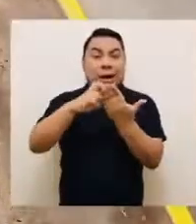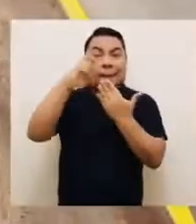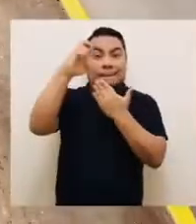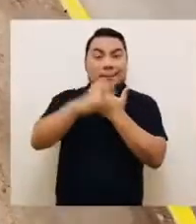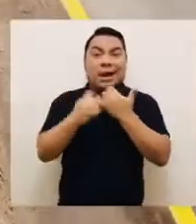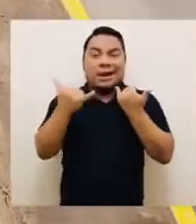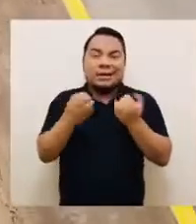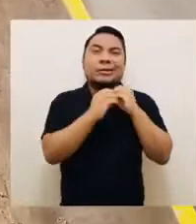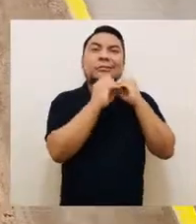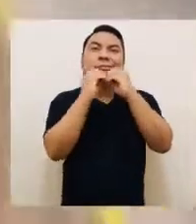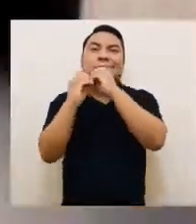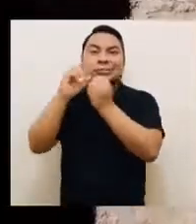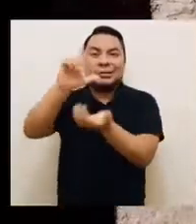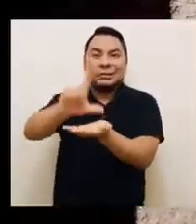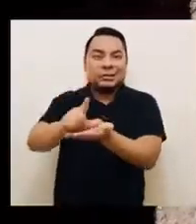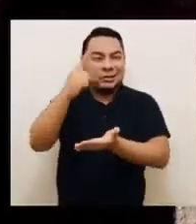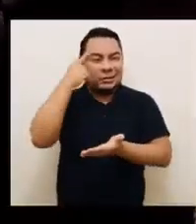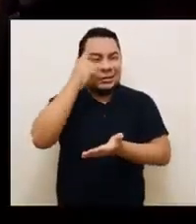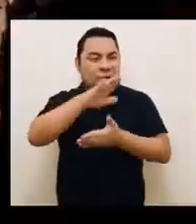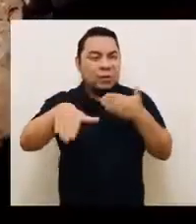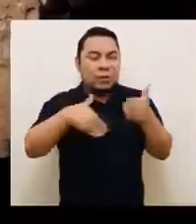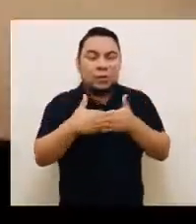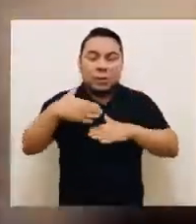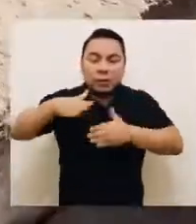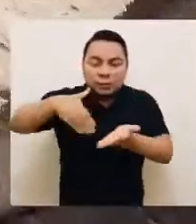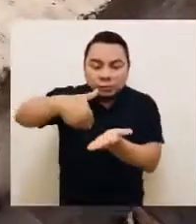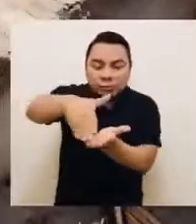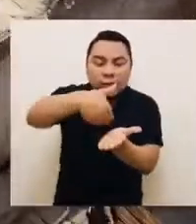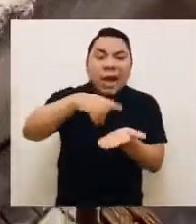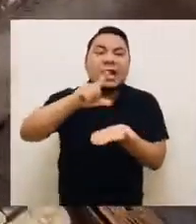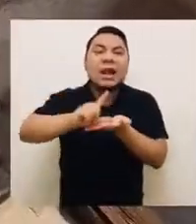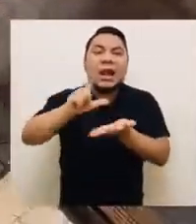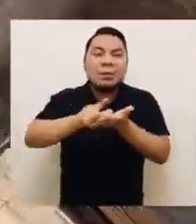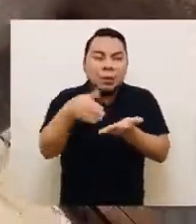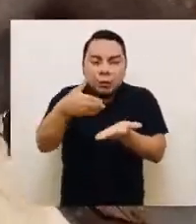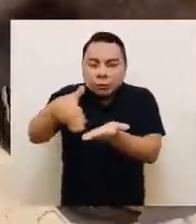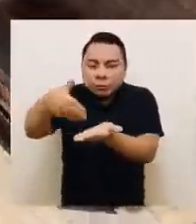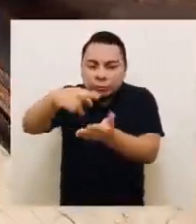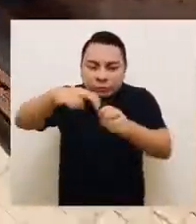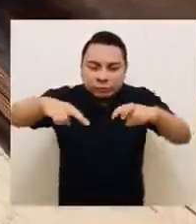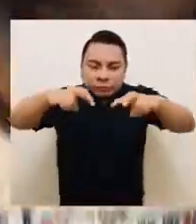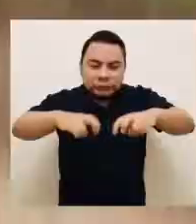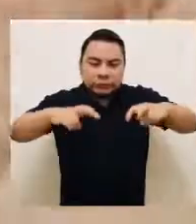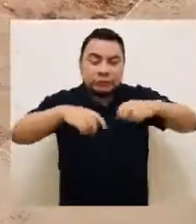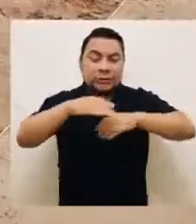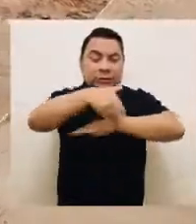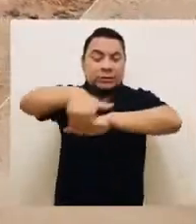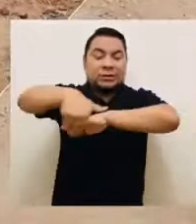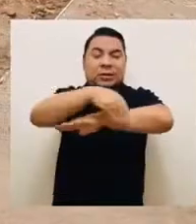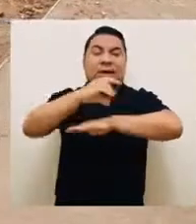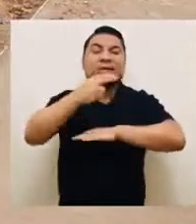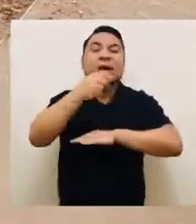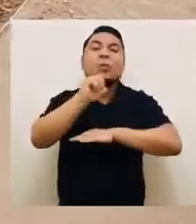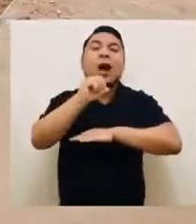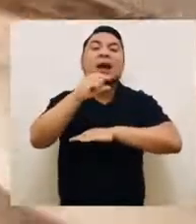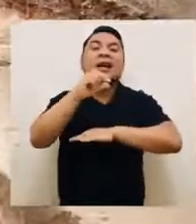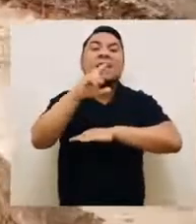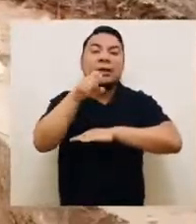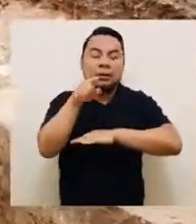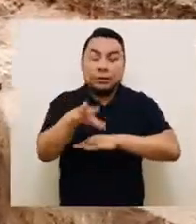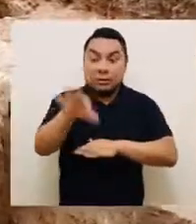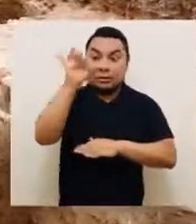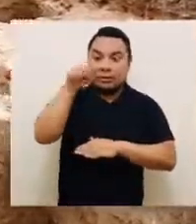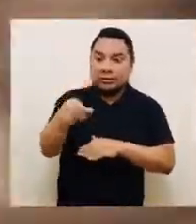con la implementación del Plan Maestro del Centro Histórico de Lima, se ha creado el Equipo de Arqueología de Lima, cuyos recientes trabajos en la